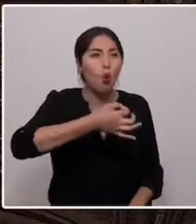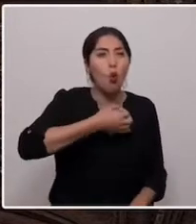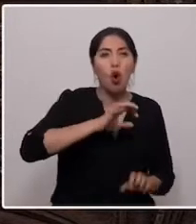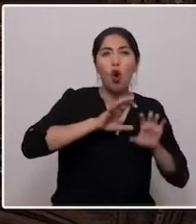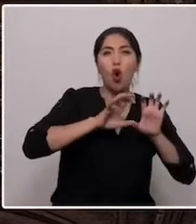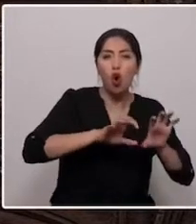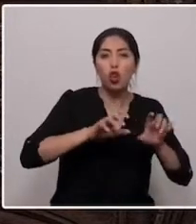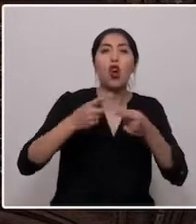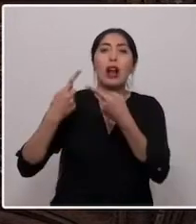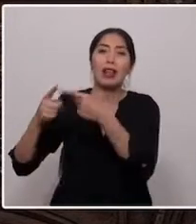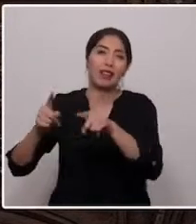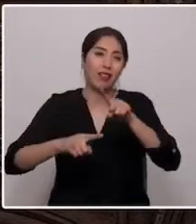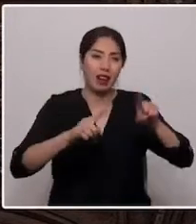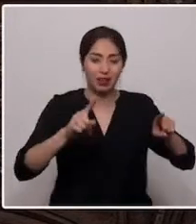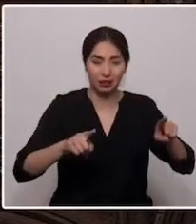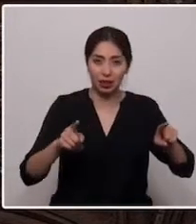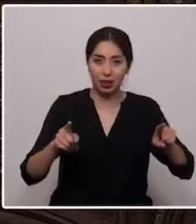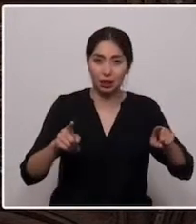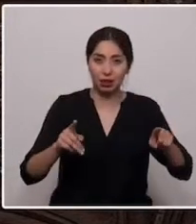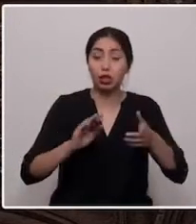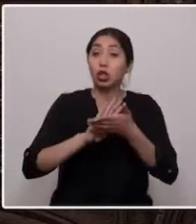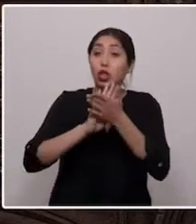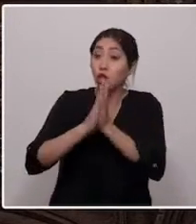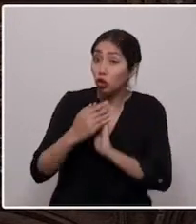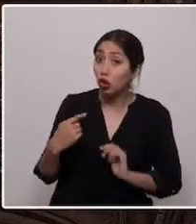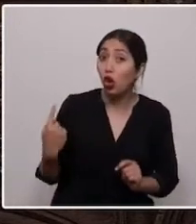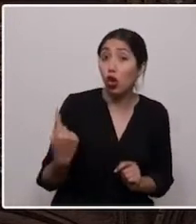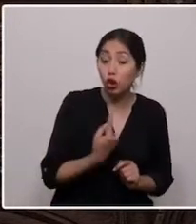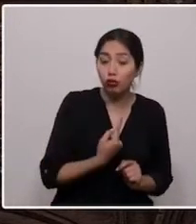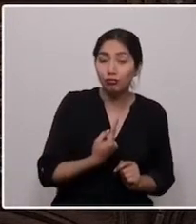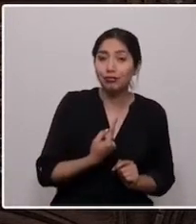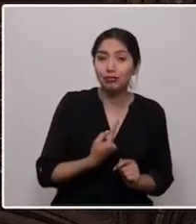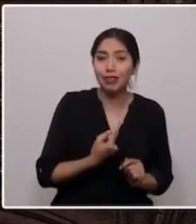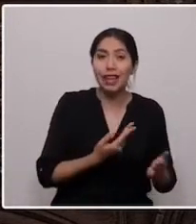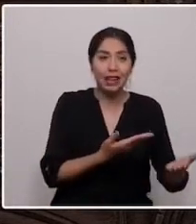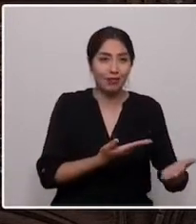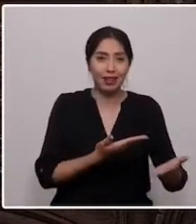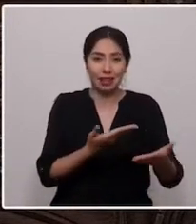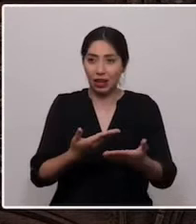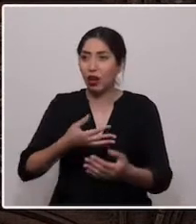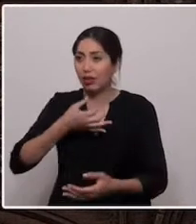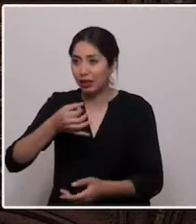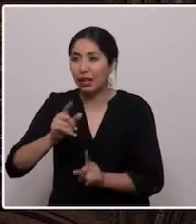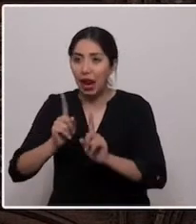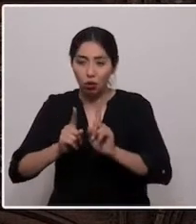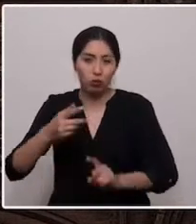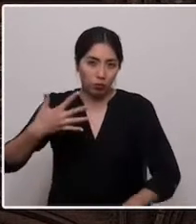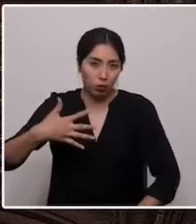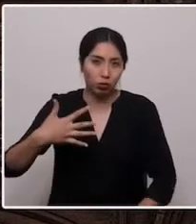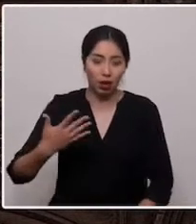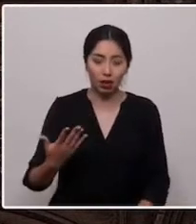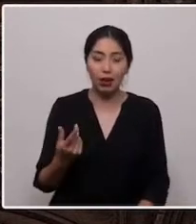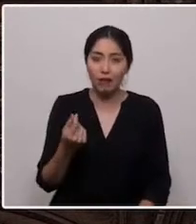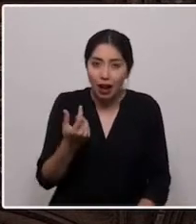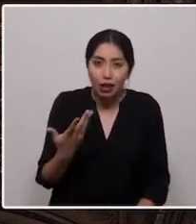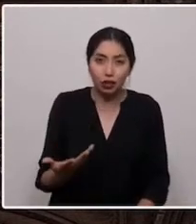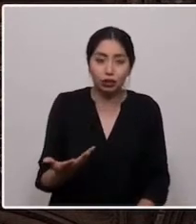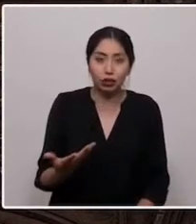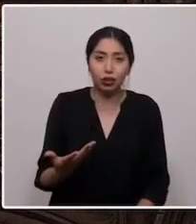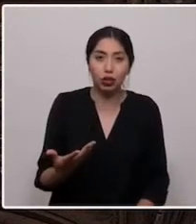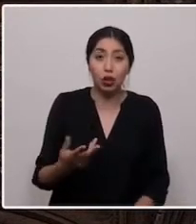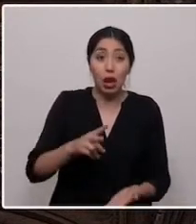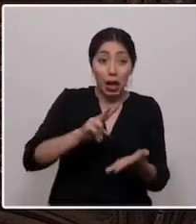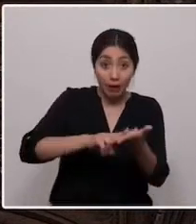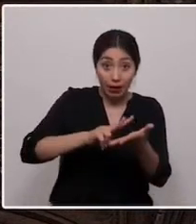pluralidad. Todas y todos estamos invitados a decir algo que puede ser valioso. La verdad y la